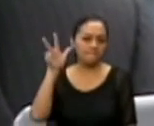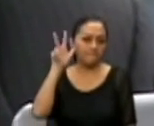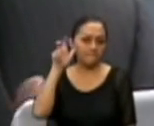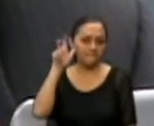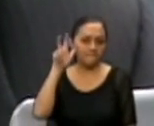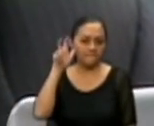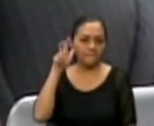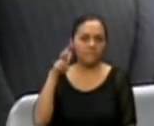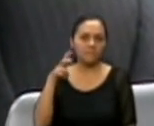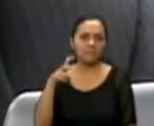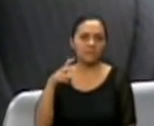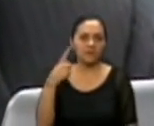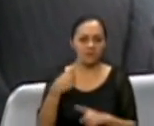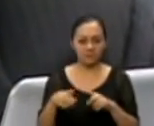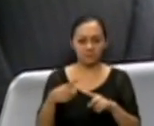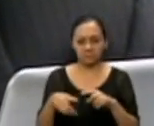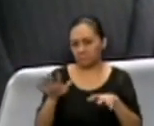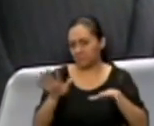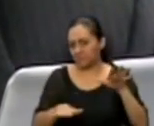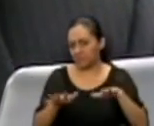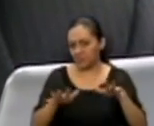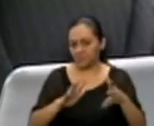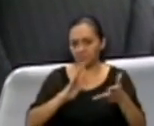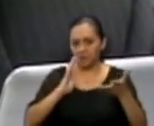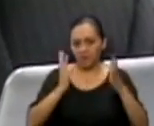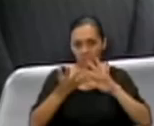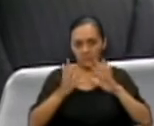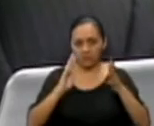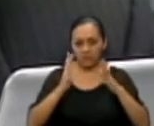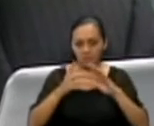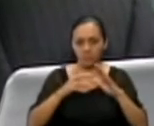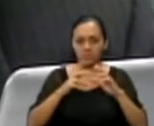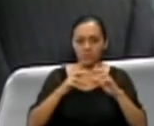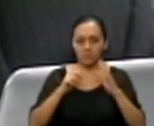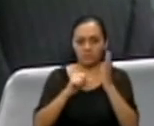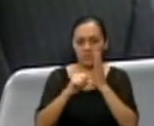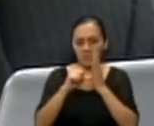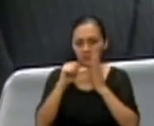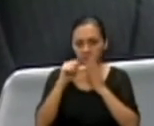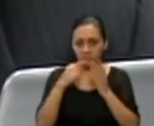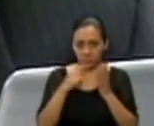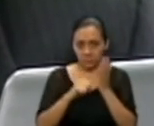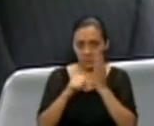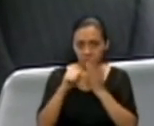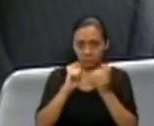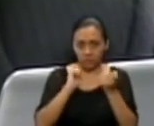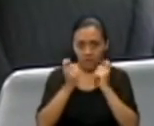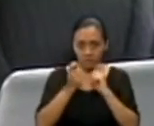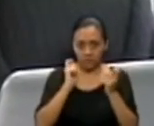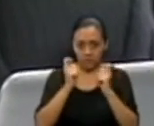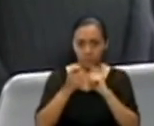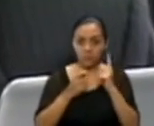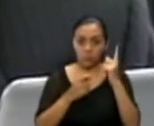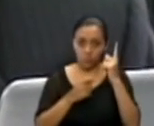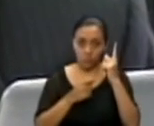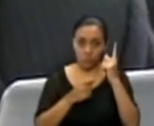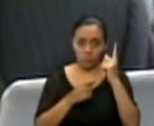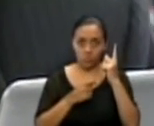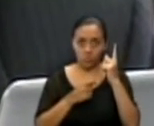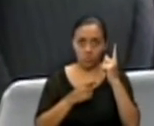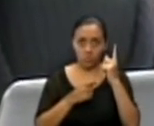días de posibles cambios en el gabinete ministerial presidente uno de éstos